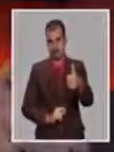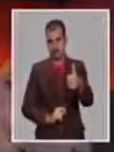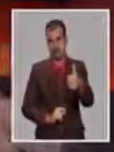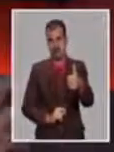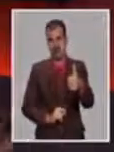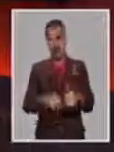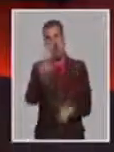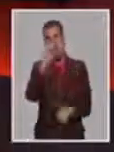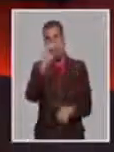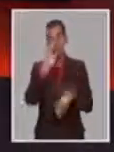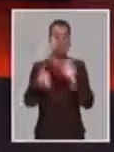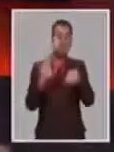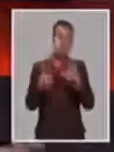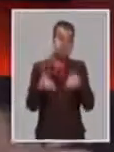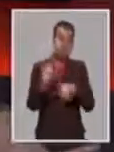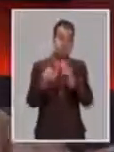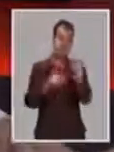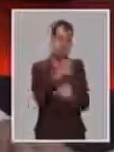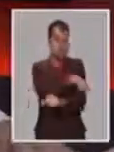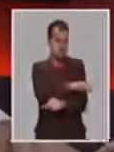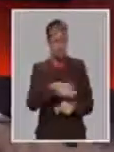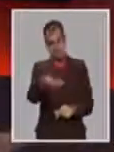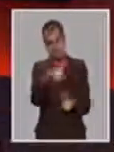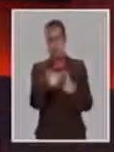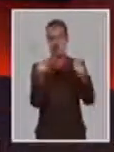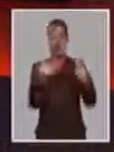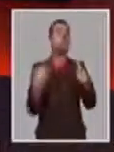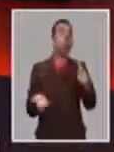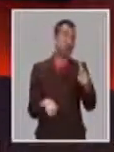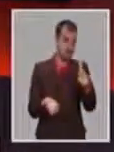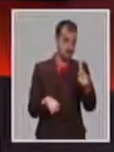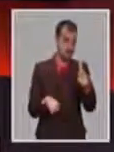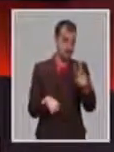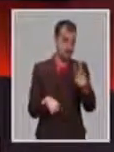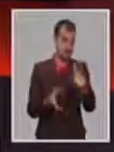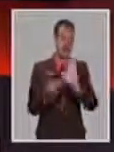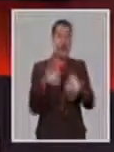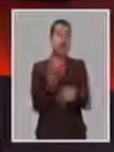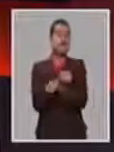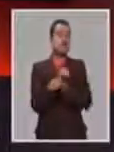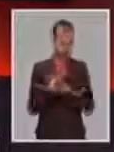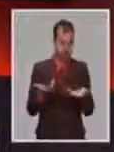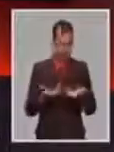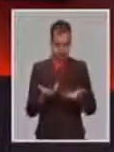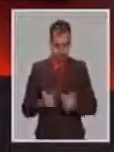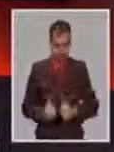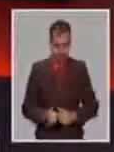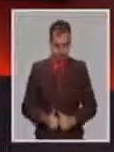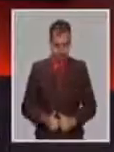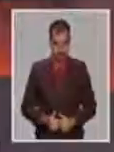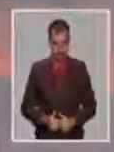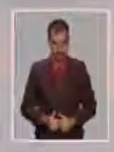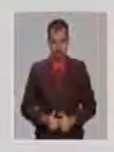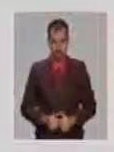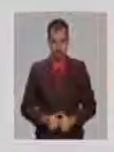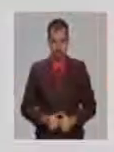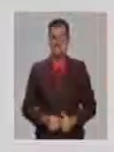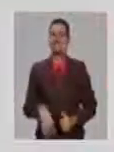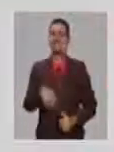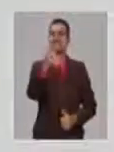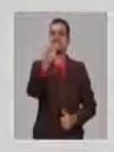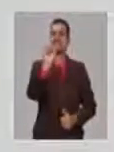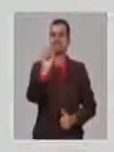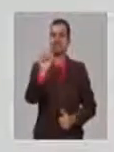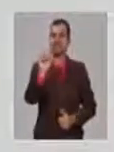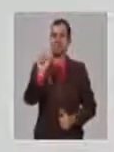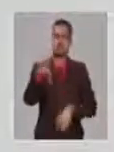de la edad que hoy tenemos de población y también de los riesgos. En este ensayo hemos previsto 30 sitios